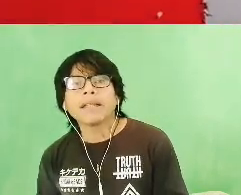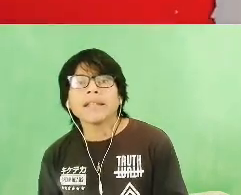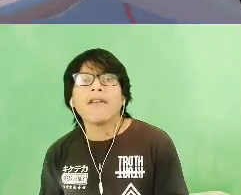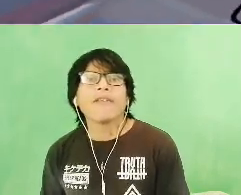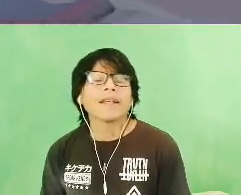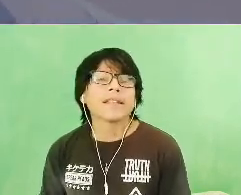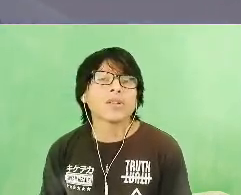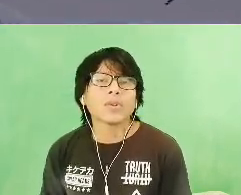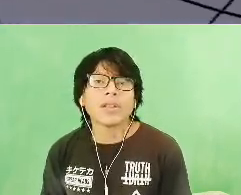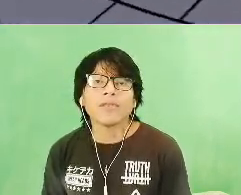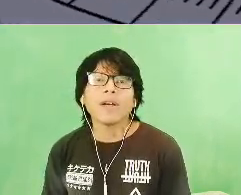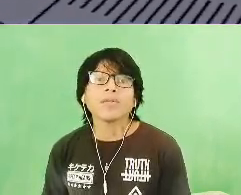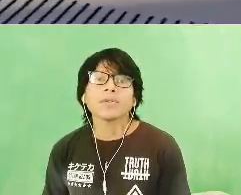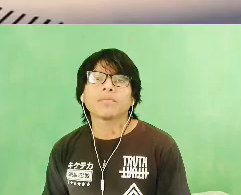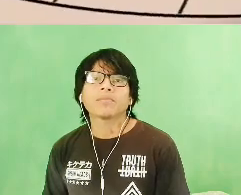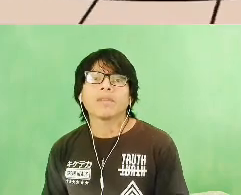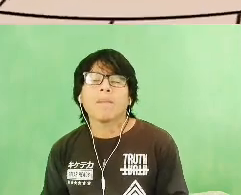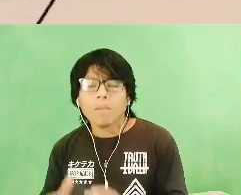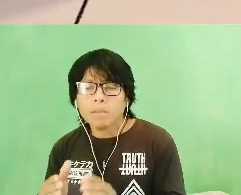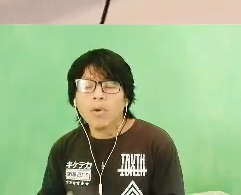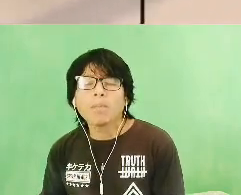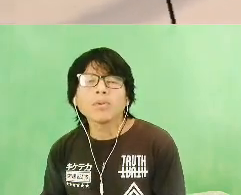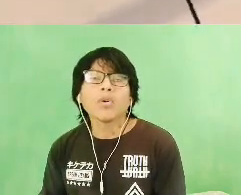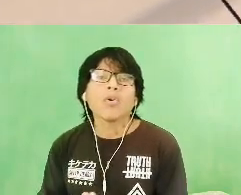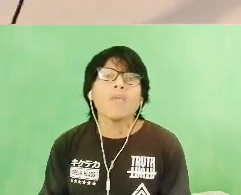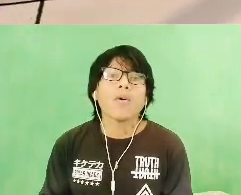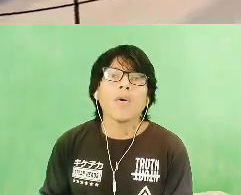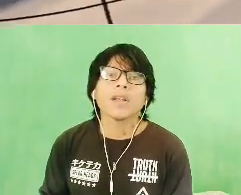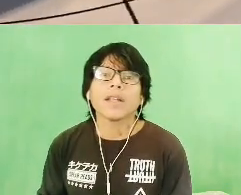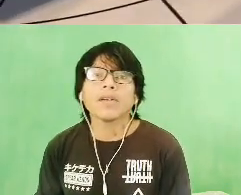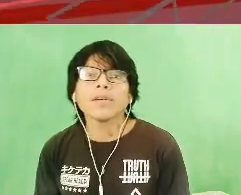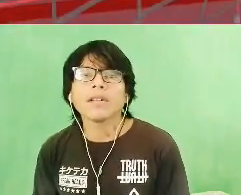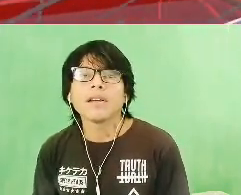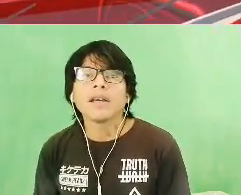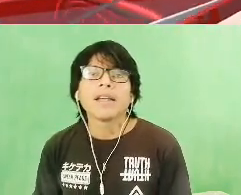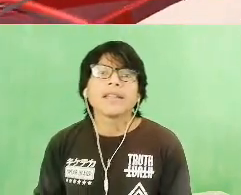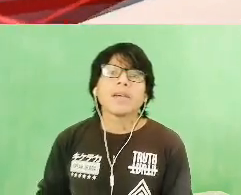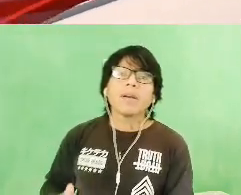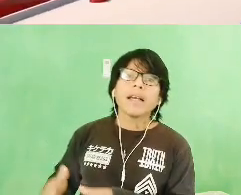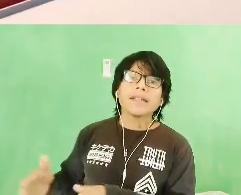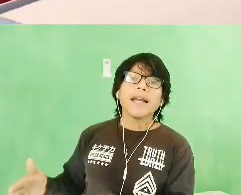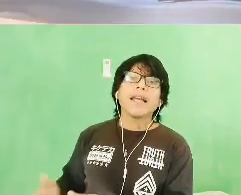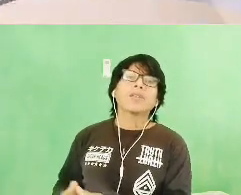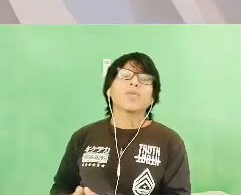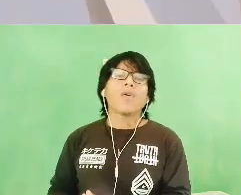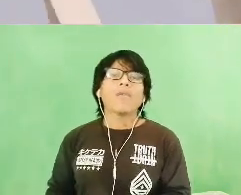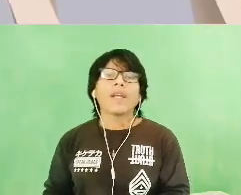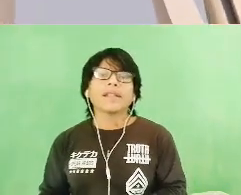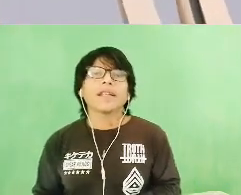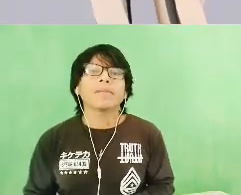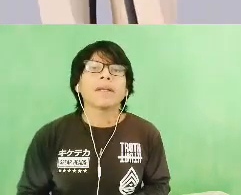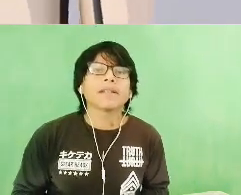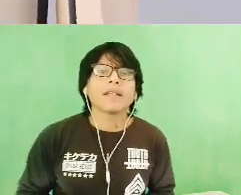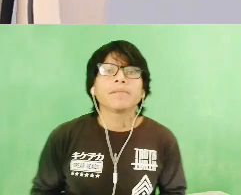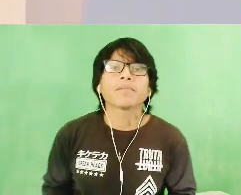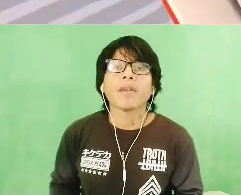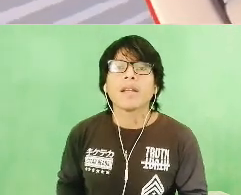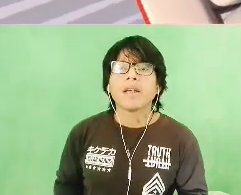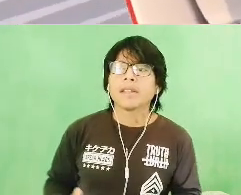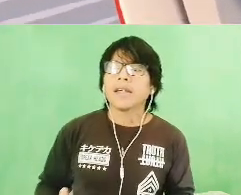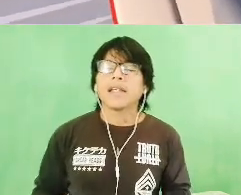al priista Francisco Cienfuegos. Lo puso como coordinador. Y Samuel García, en su conferencia de